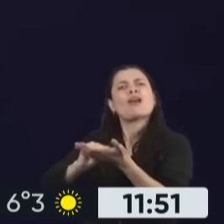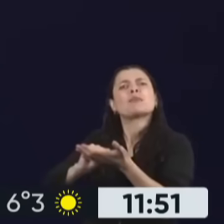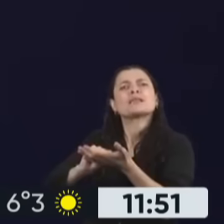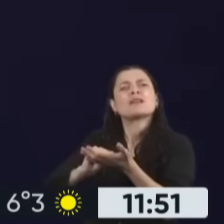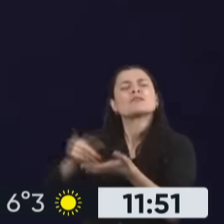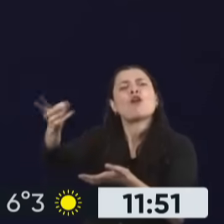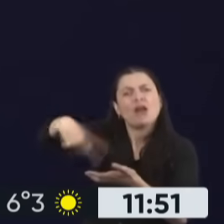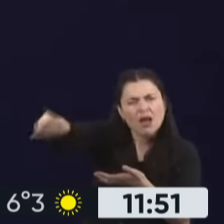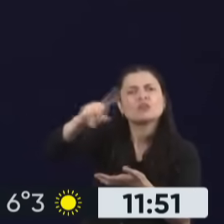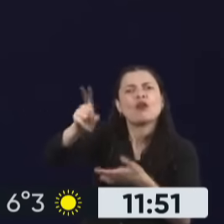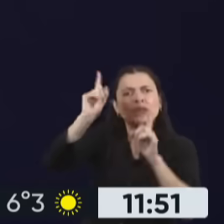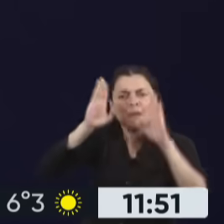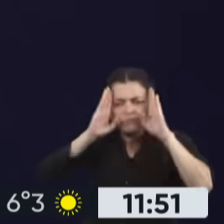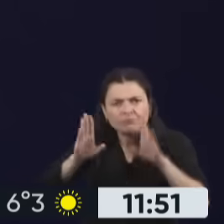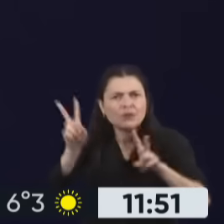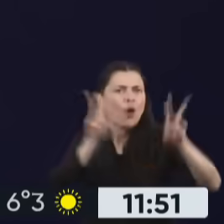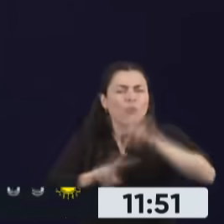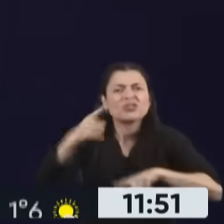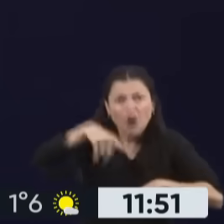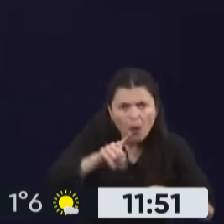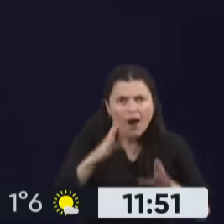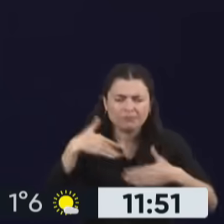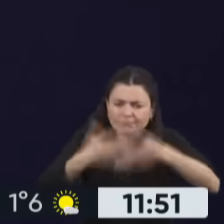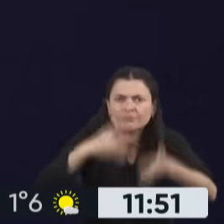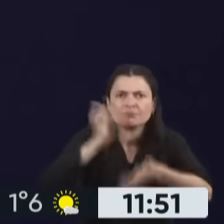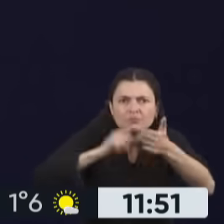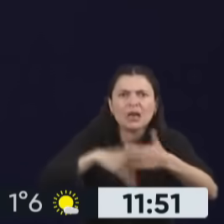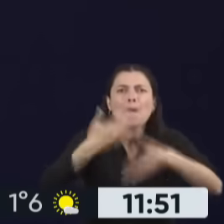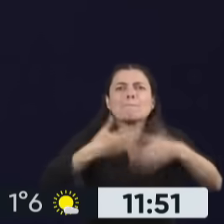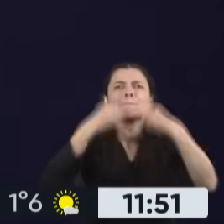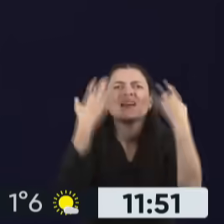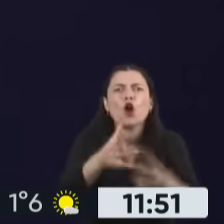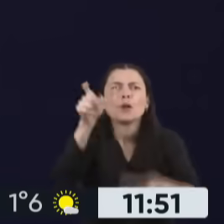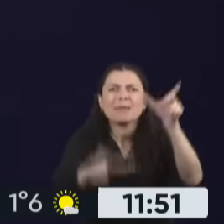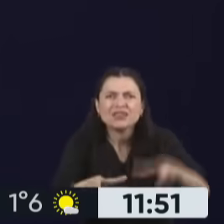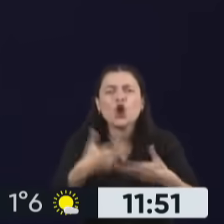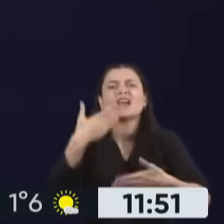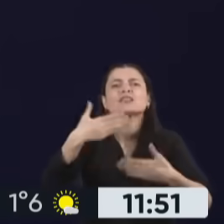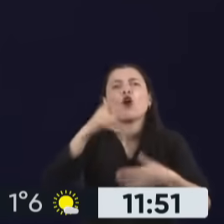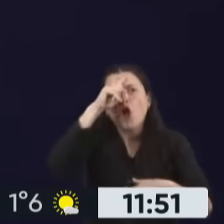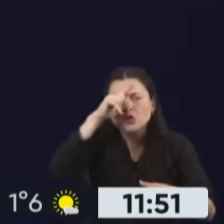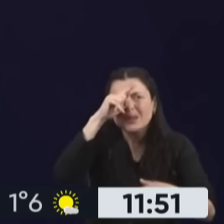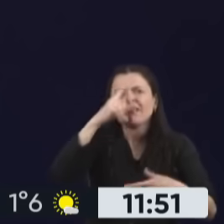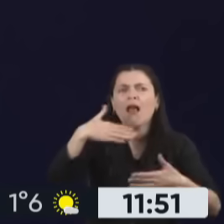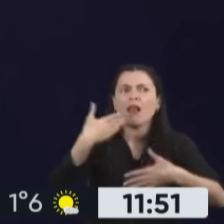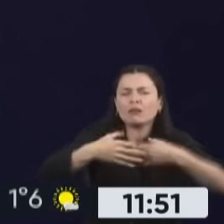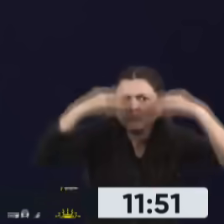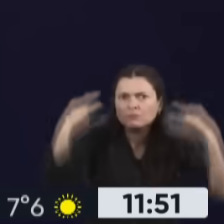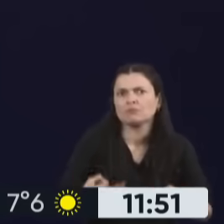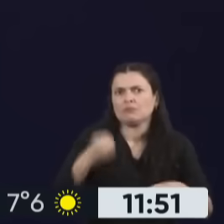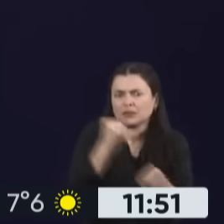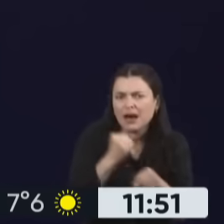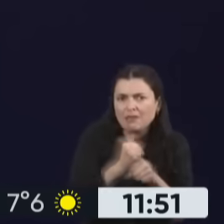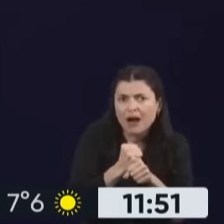abocado a avanzar en mejorar el ingreso a los que sí ponen el cuerpo todos los